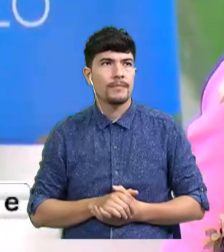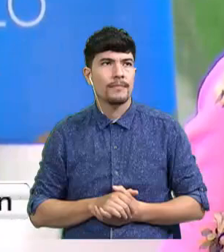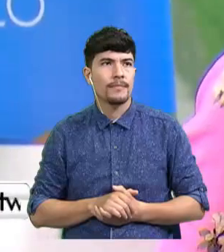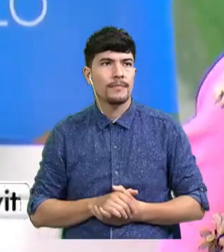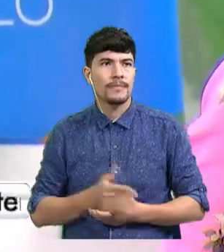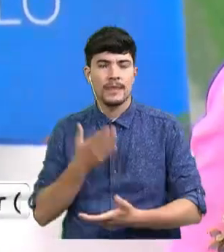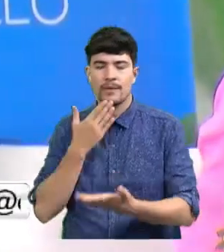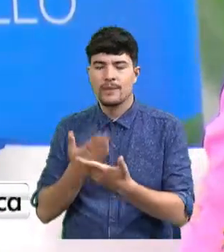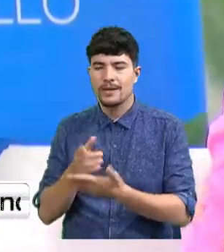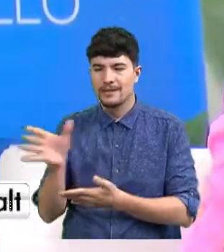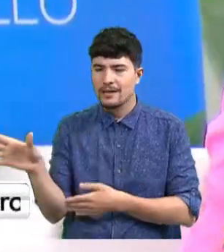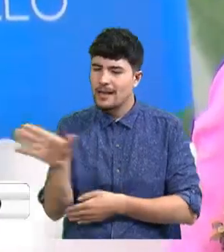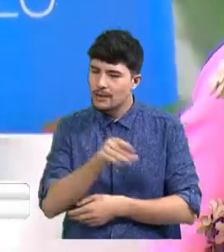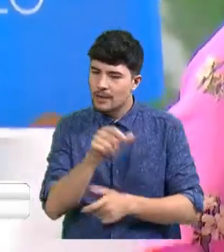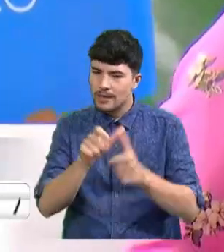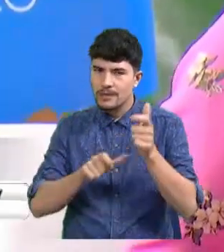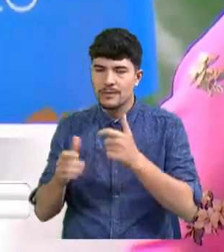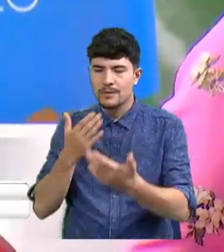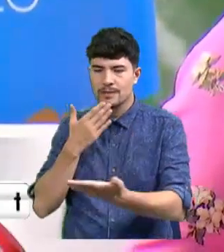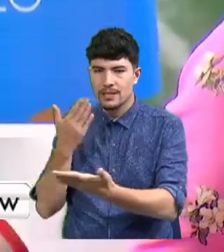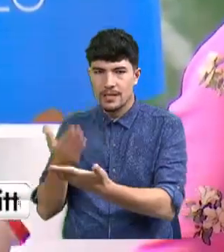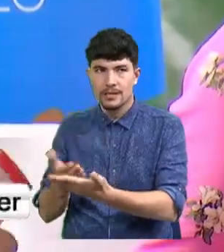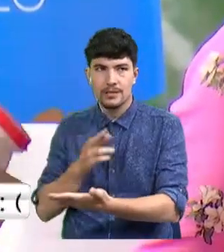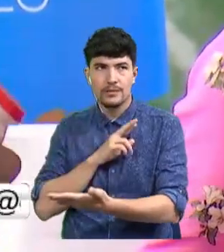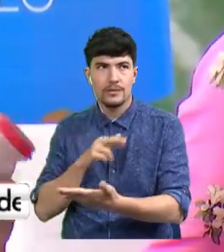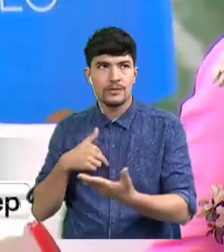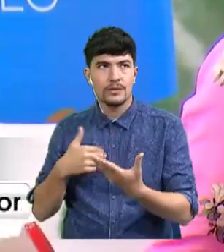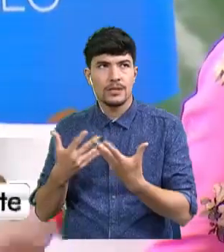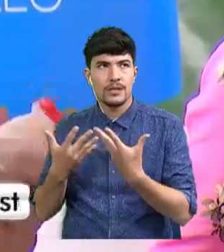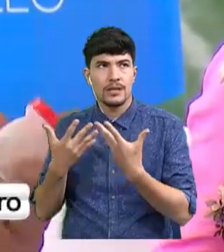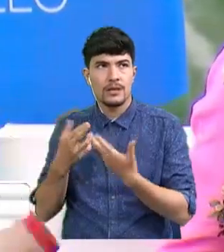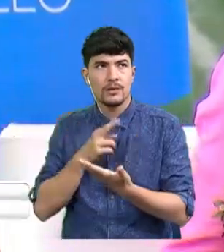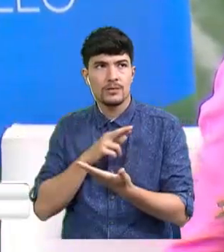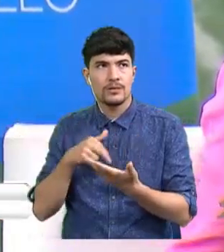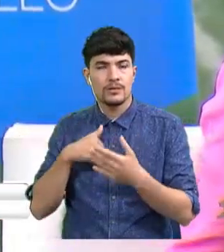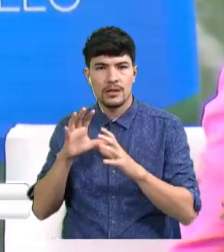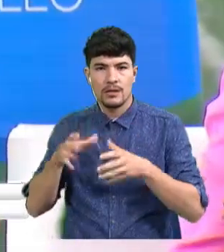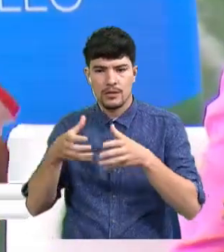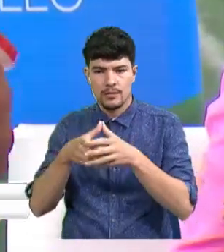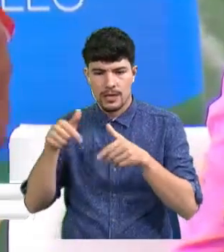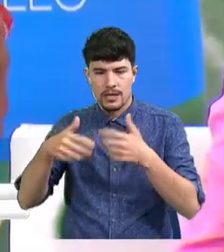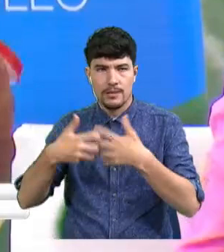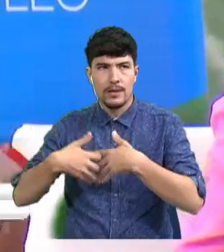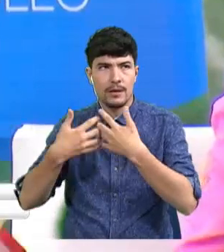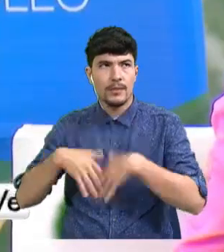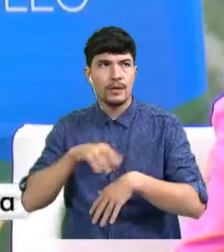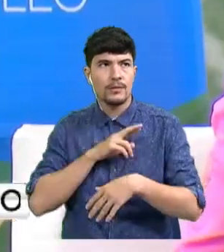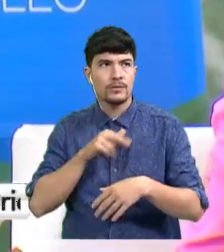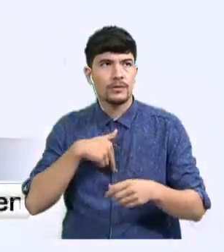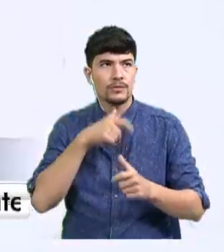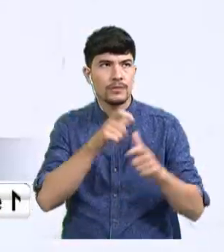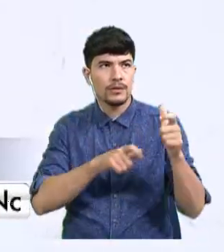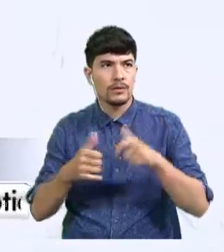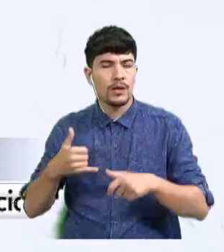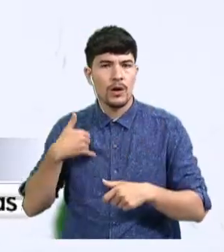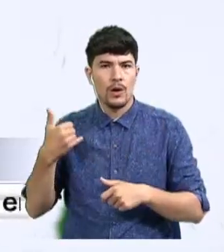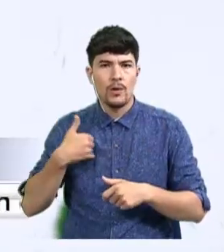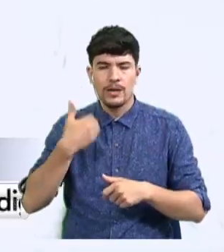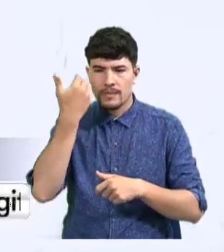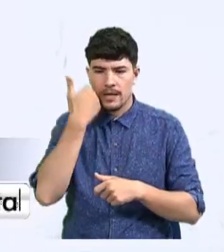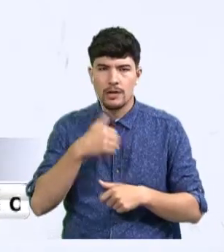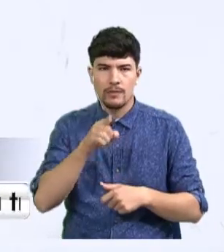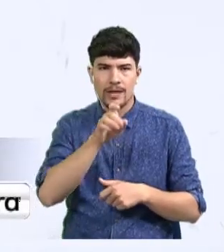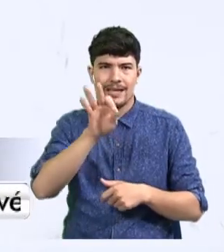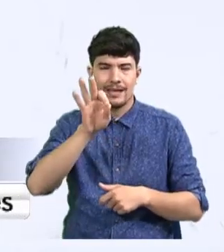Didier Tavera, muchas gracias, le agradecemos, nosotros los que pertenecemos a esta empresa somos personas jóvenes, menores de 28